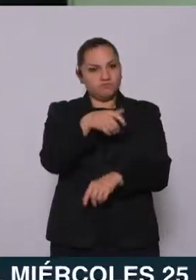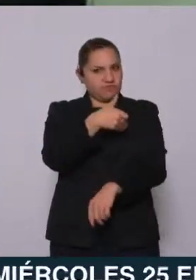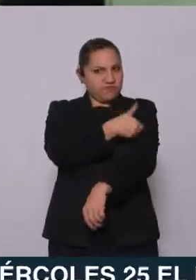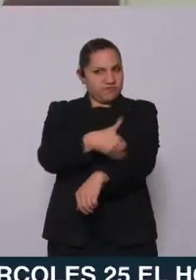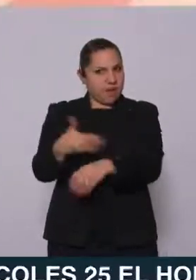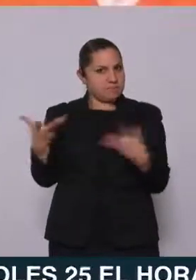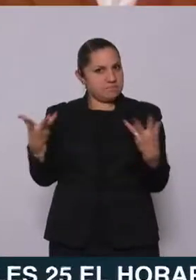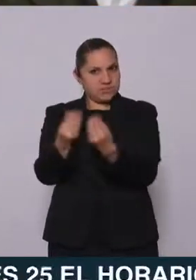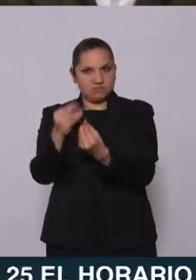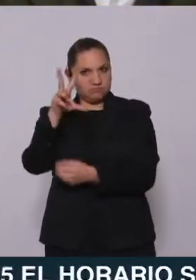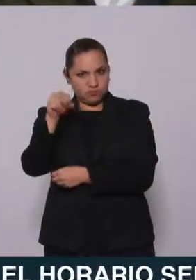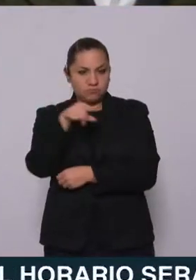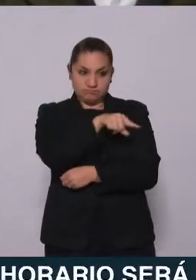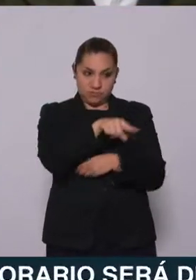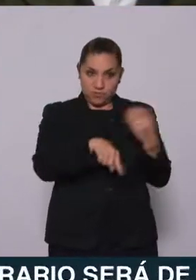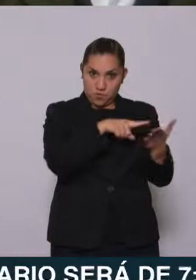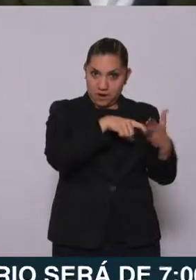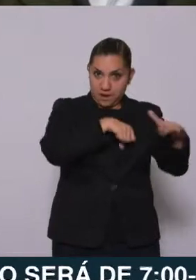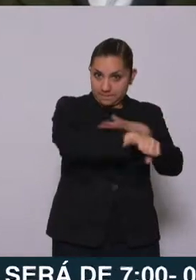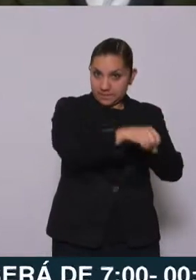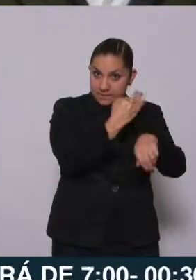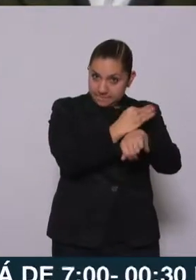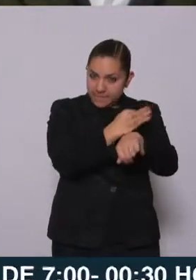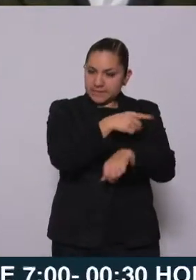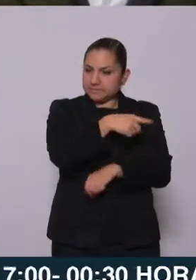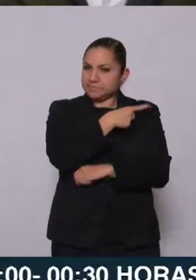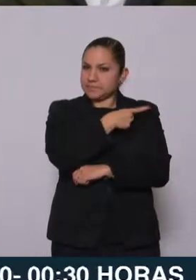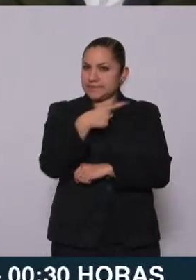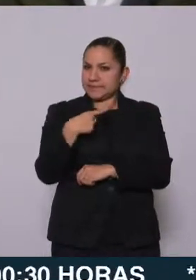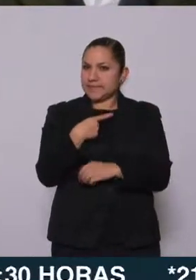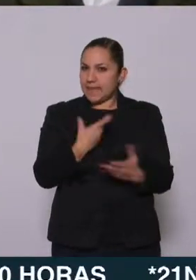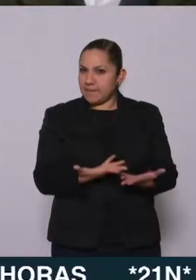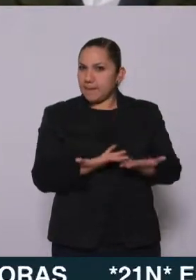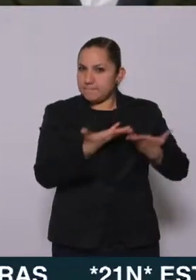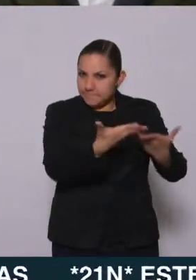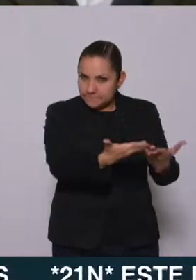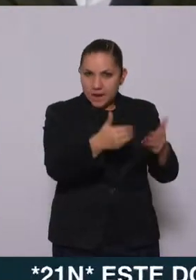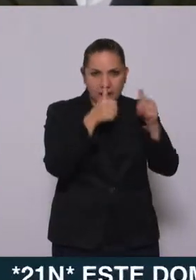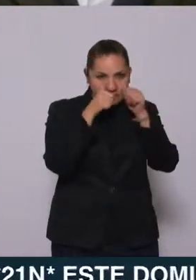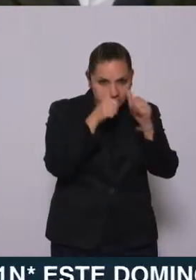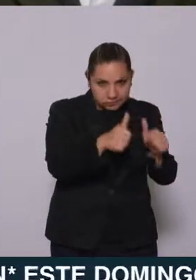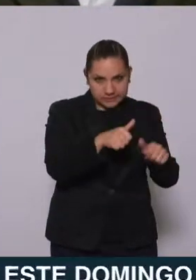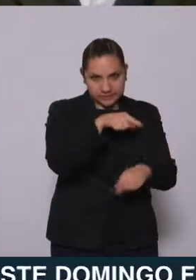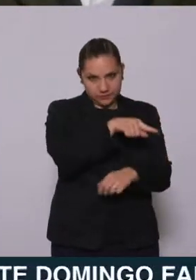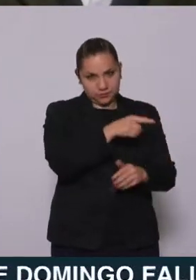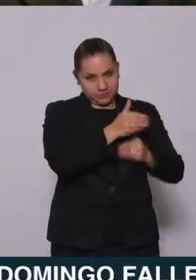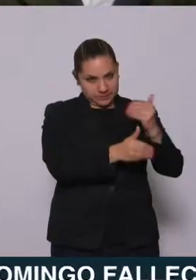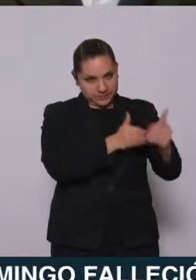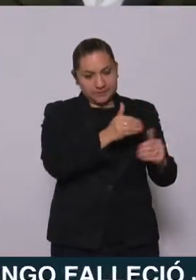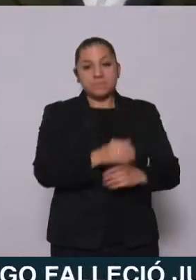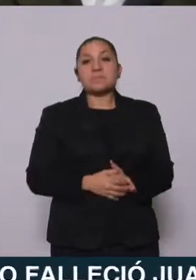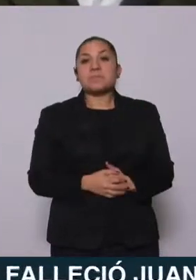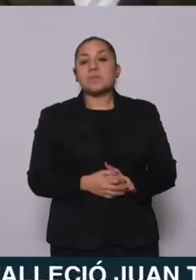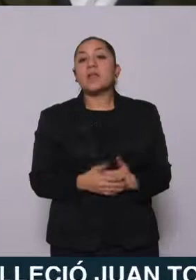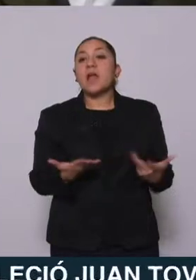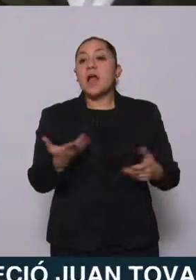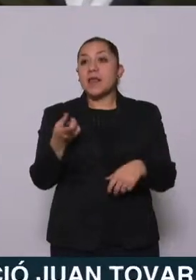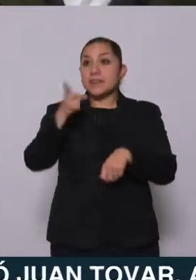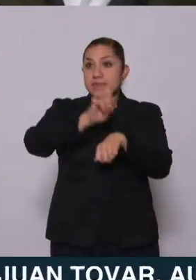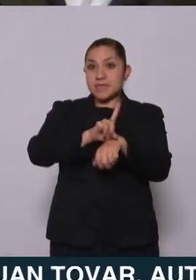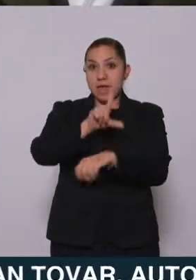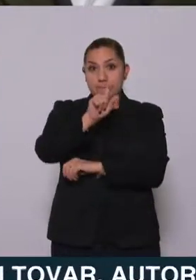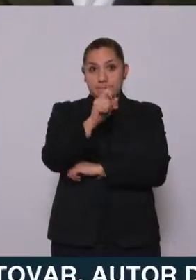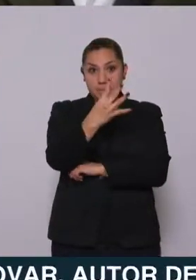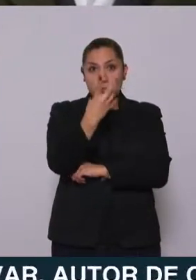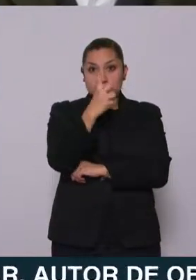familias. La cena navideña que se sirve a las 7 de la noche del día 24